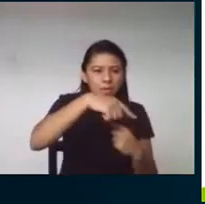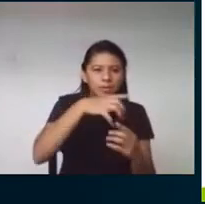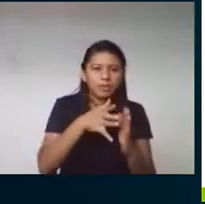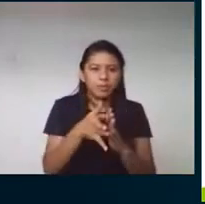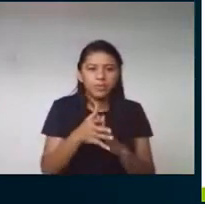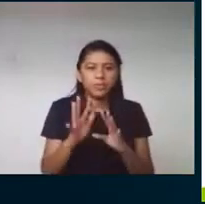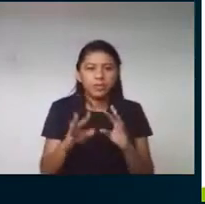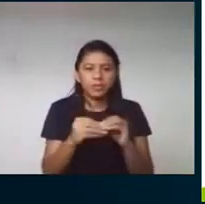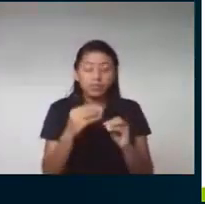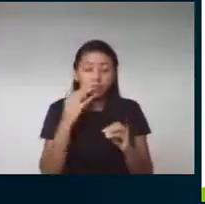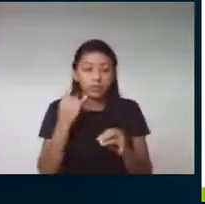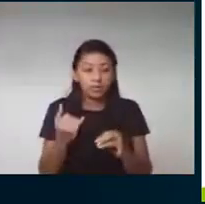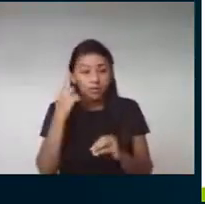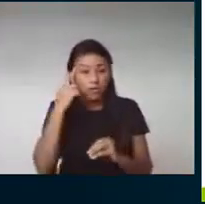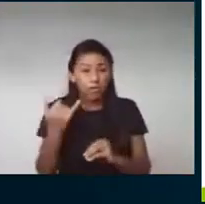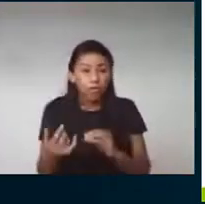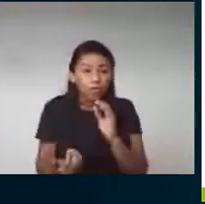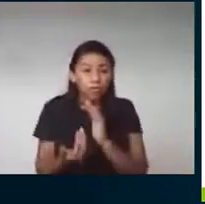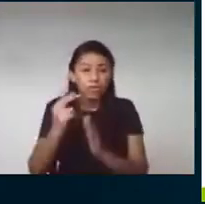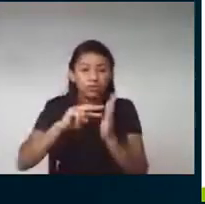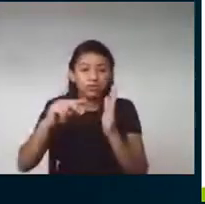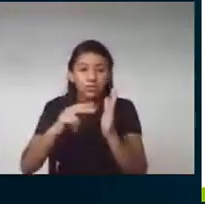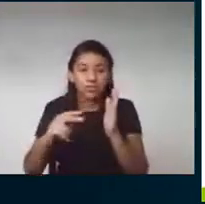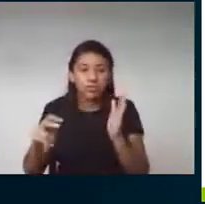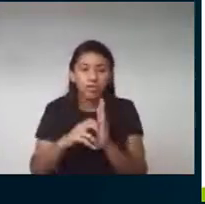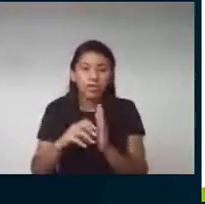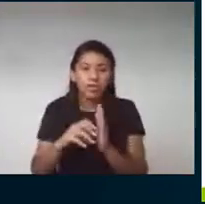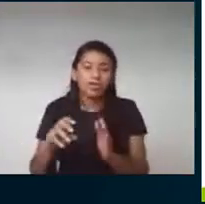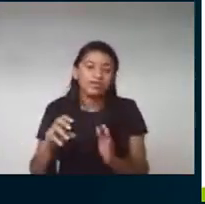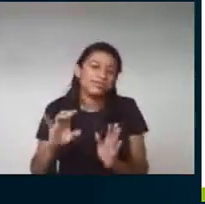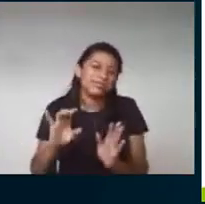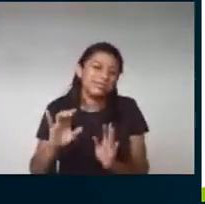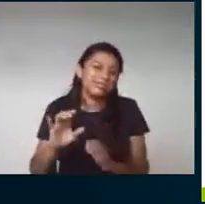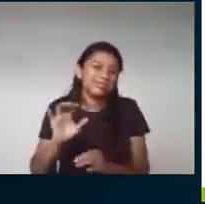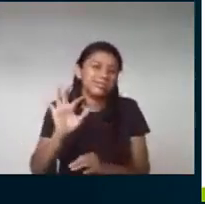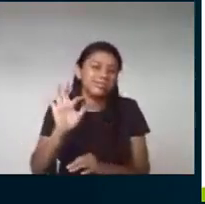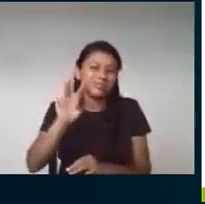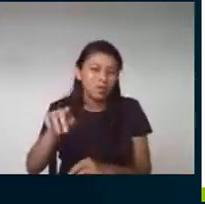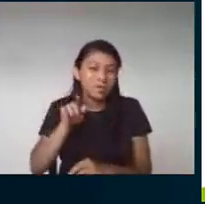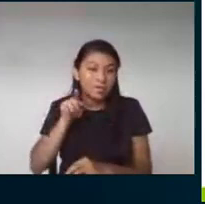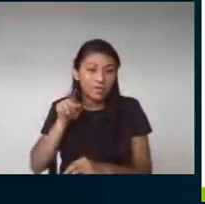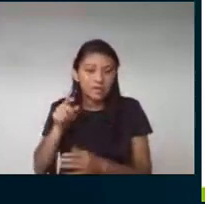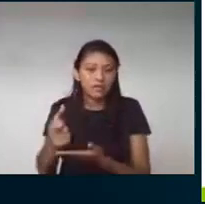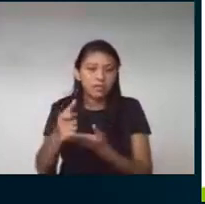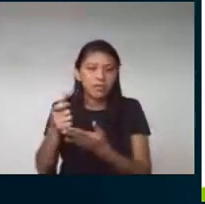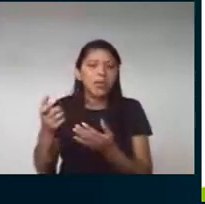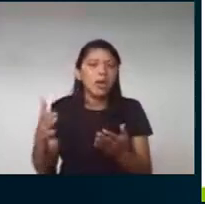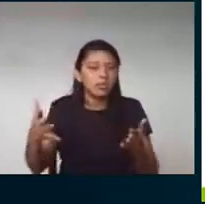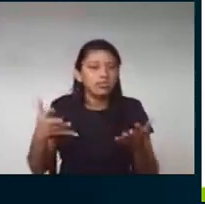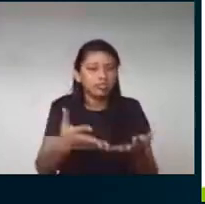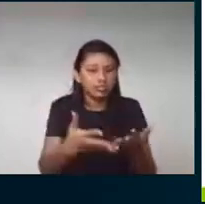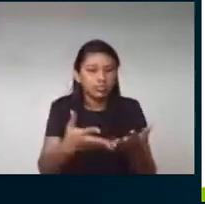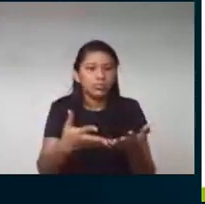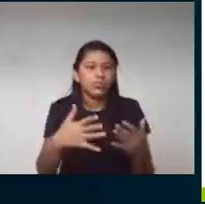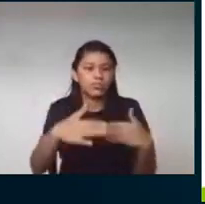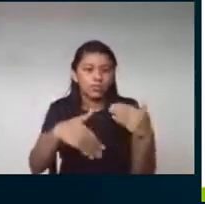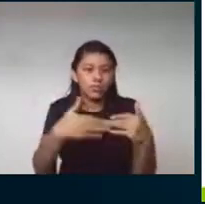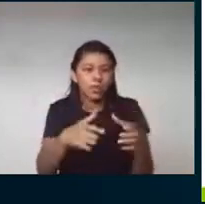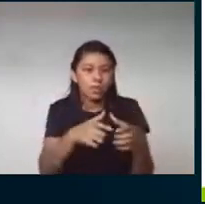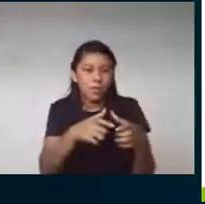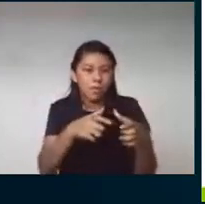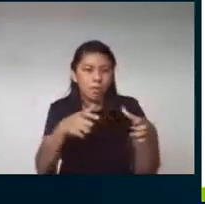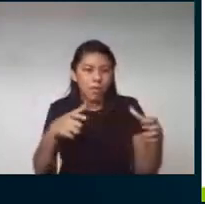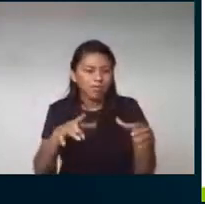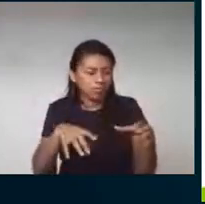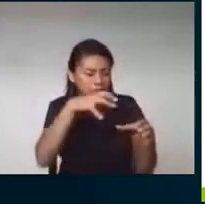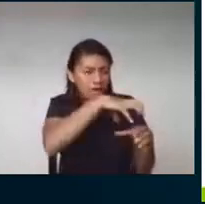Digital Twin o plantas virtualizadas pueden contribuir al crecimiento exponencial de la eficiencia de las plantas de tratamiento.